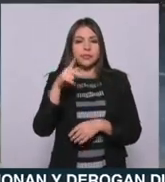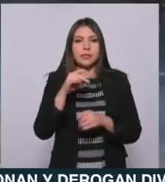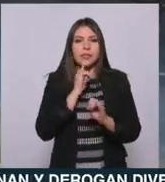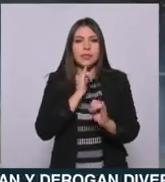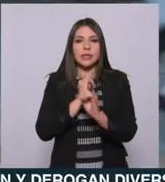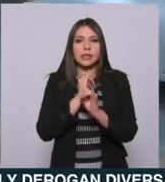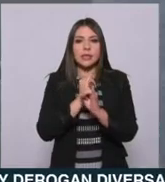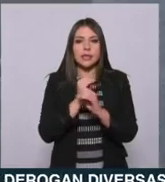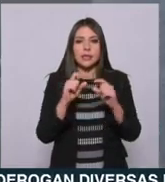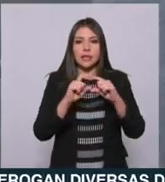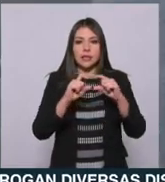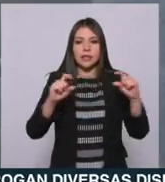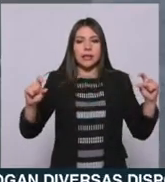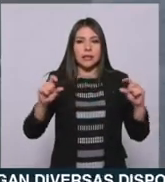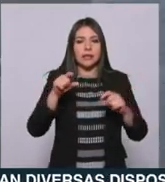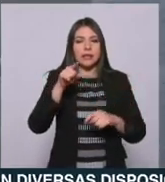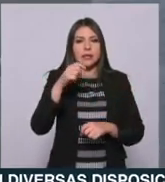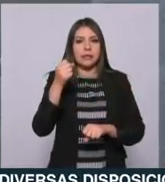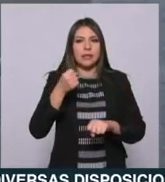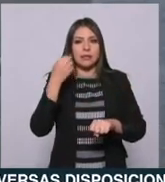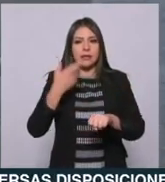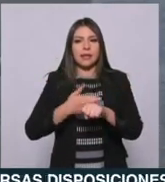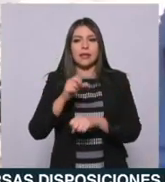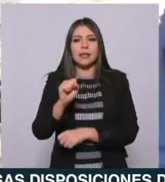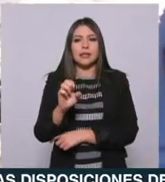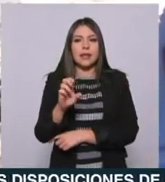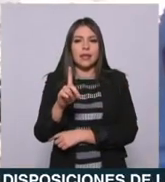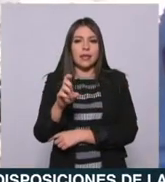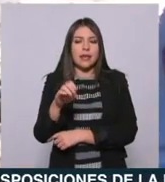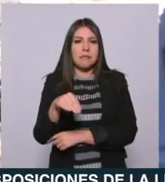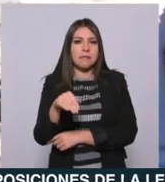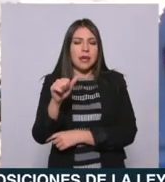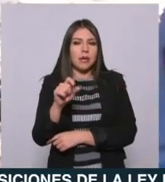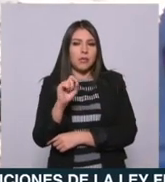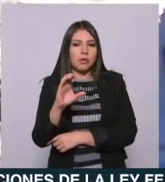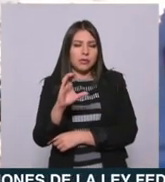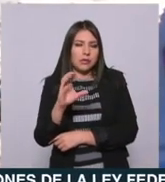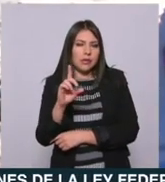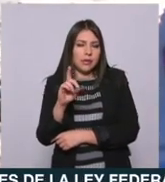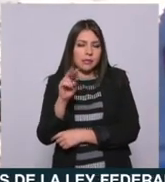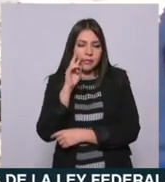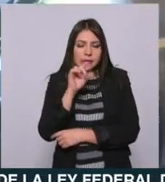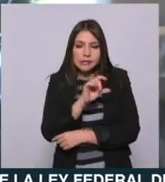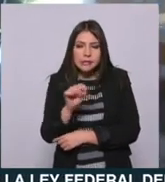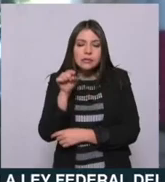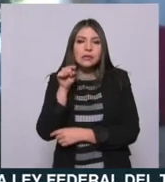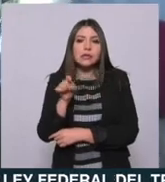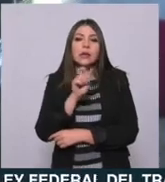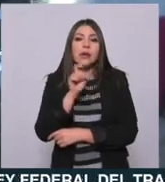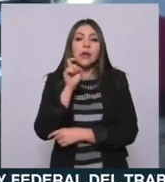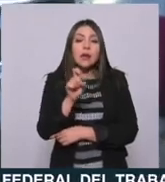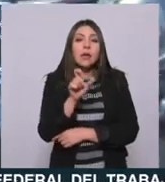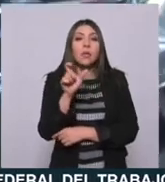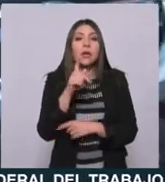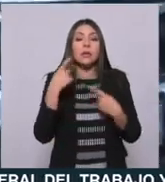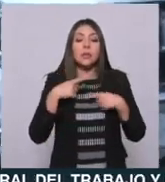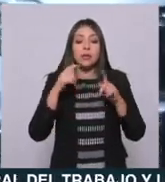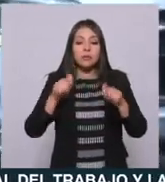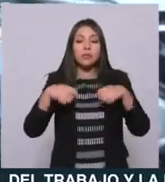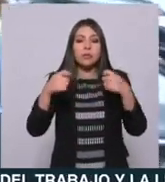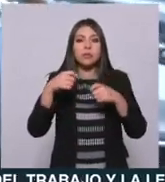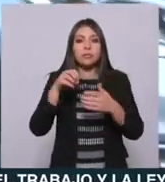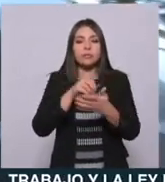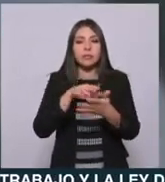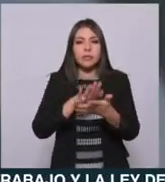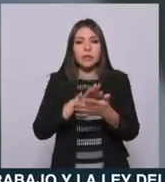Ambiente capitalina. La información se estará actualizando conforme los centros vayan obteniendo su acreditación. Entre las modificaciones